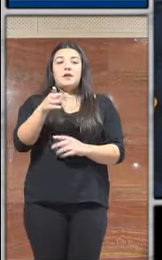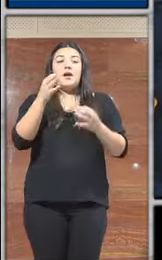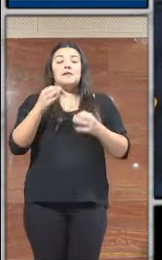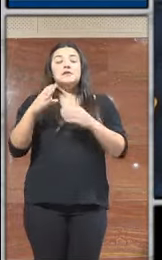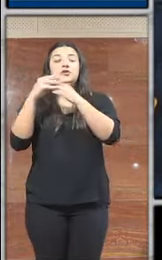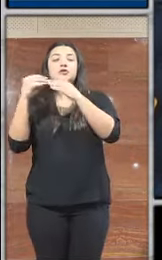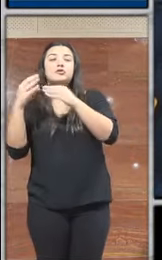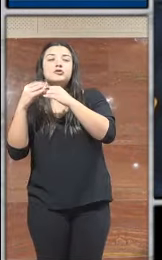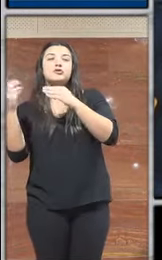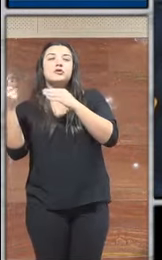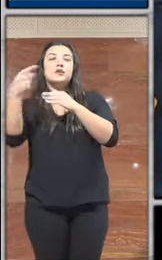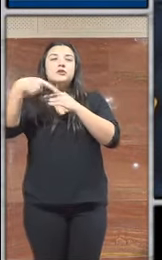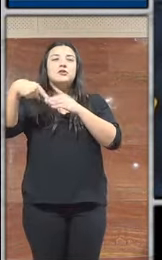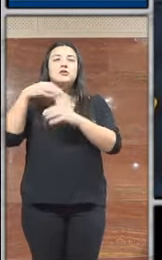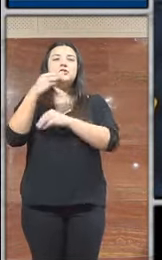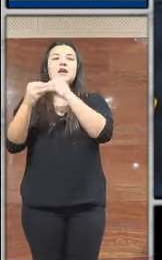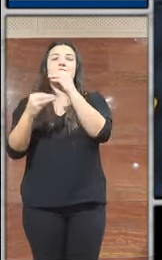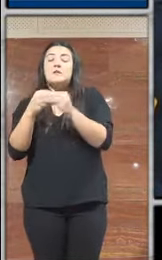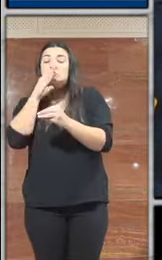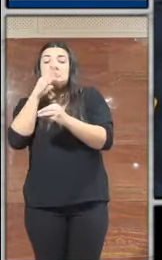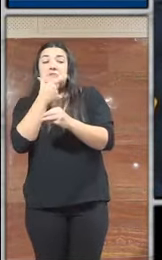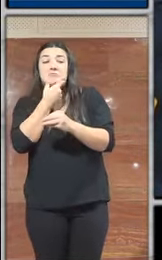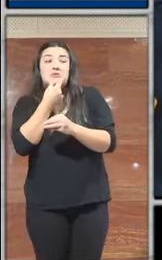cierto normalmente no les gusta.